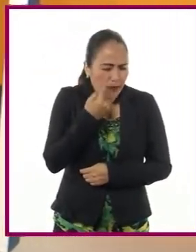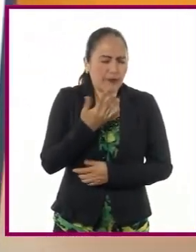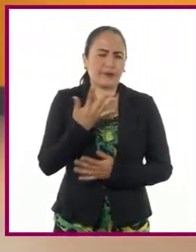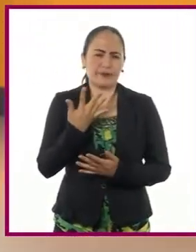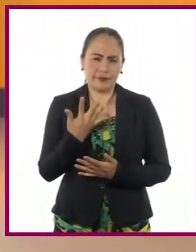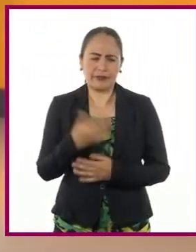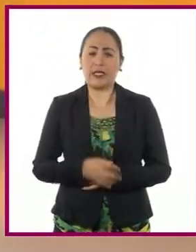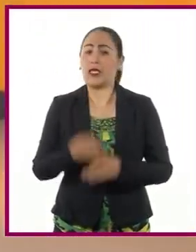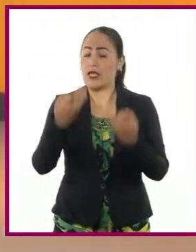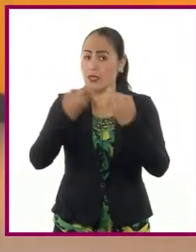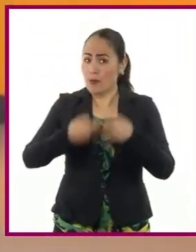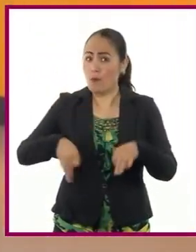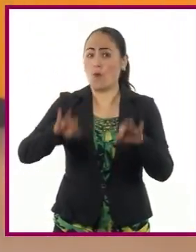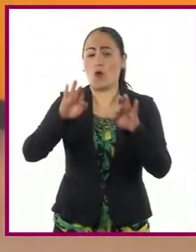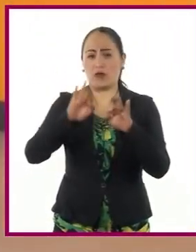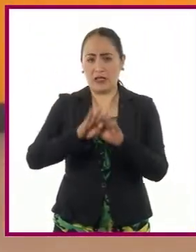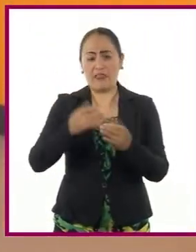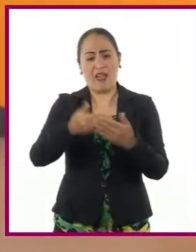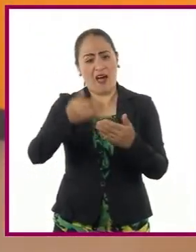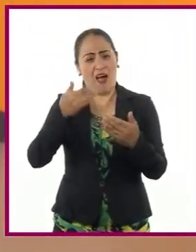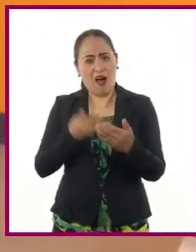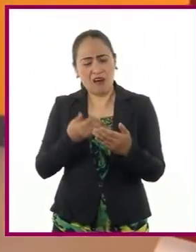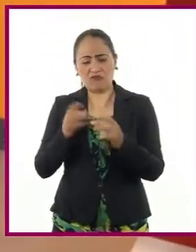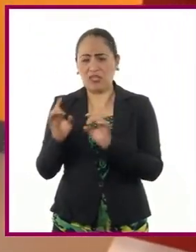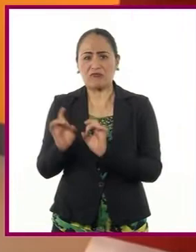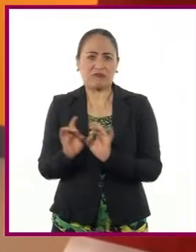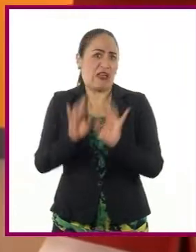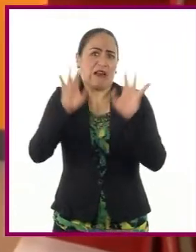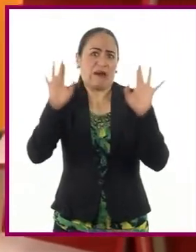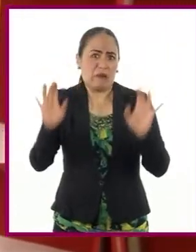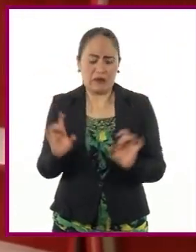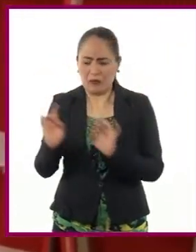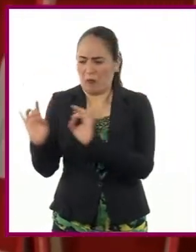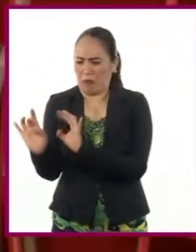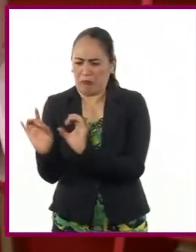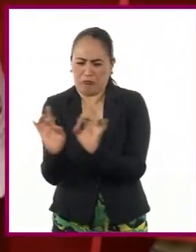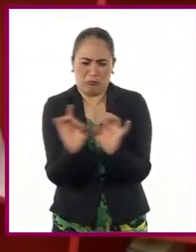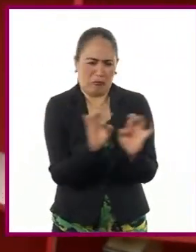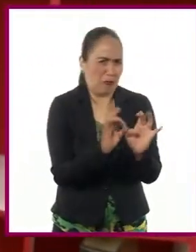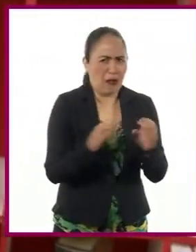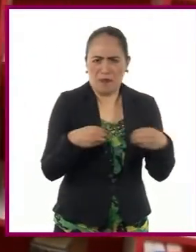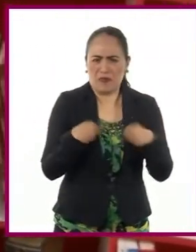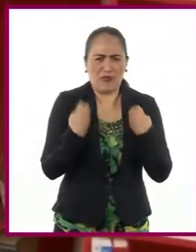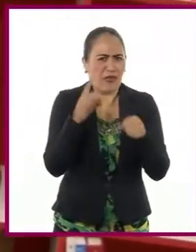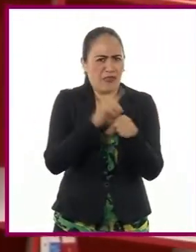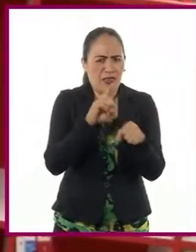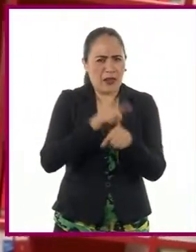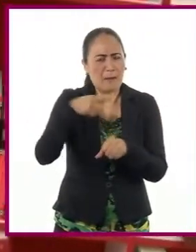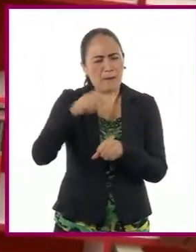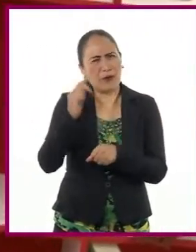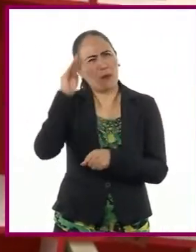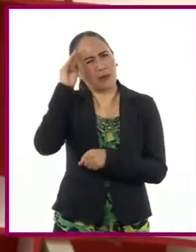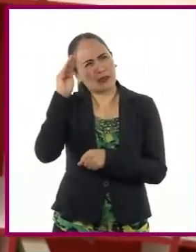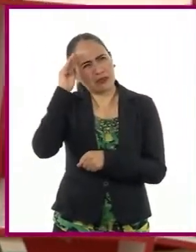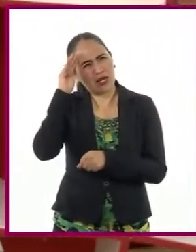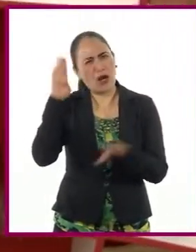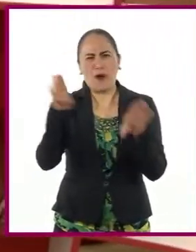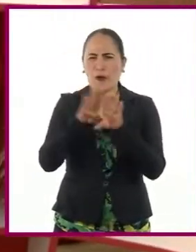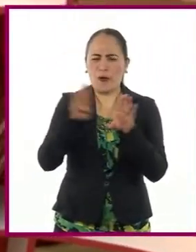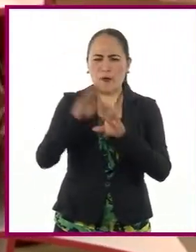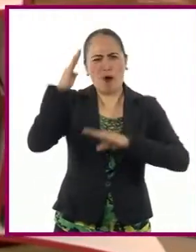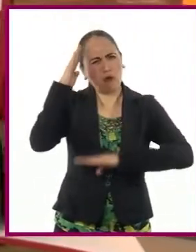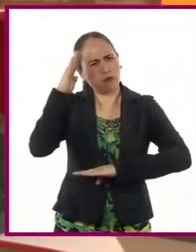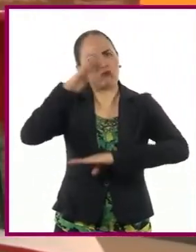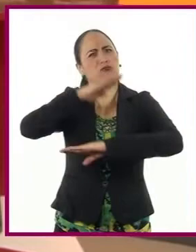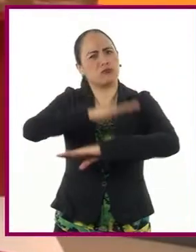es indispensable reconocer los conflictos que se presentan en la vida diaria y construir alternativas de solución que permitan a las partes